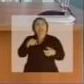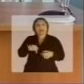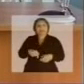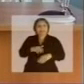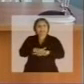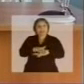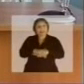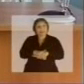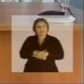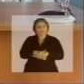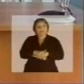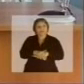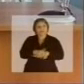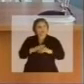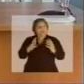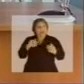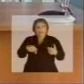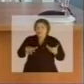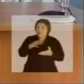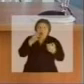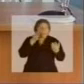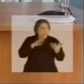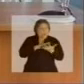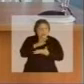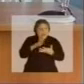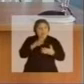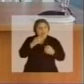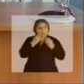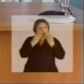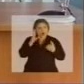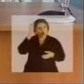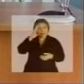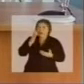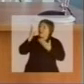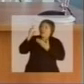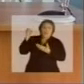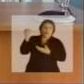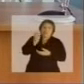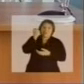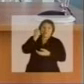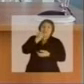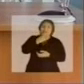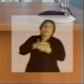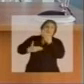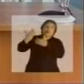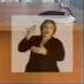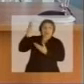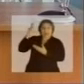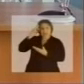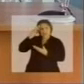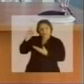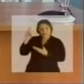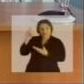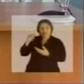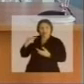En estas Circunstancias De nuestro Tiempo Al hombre Fundamental De nuestra Historia